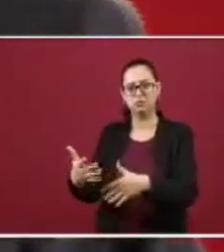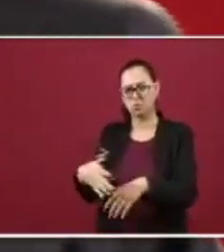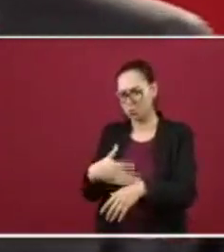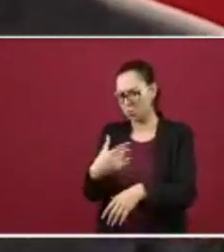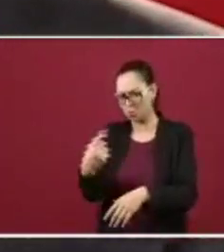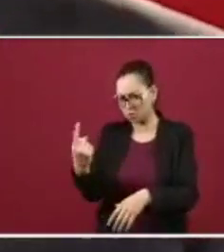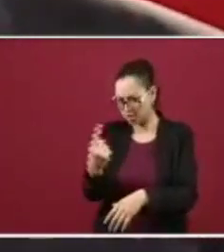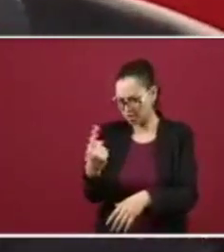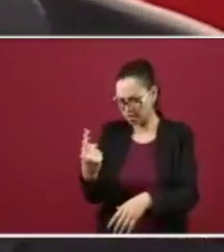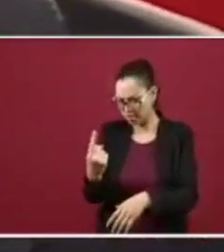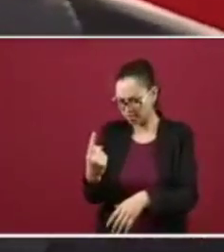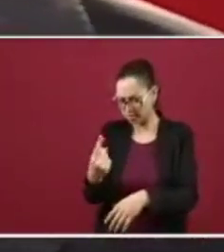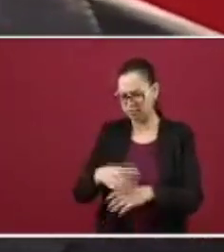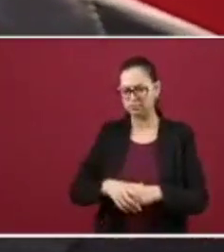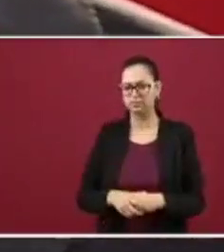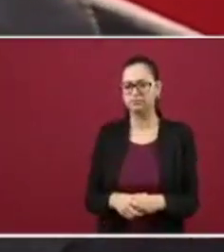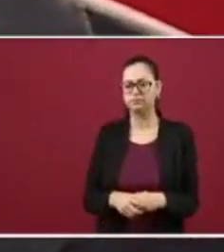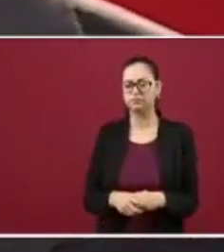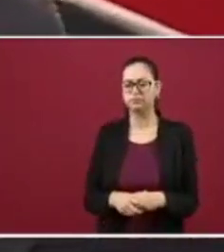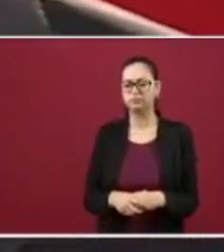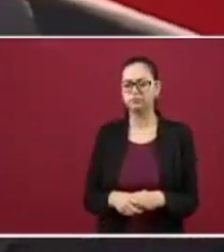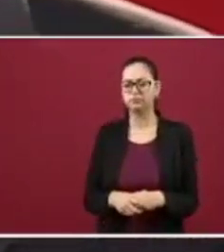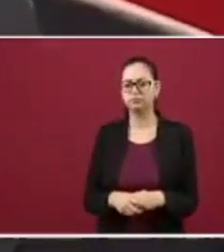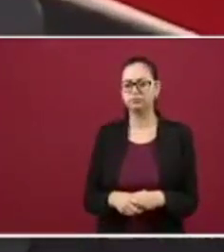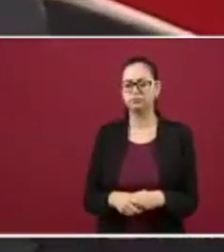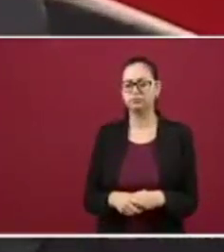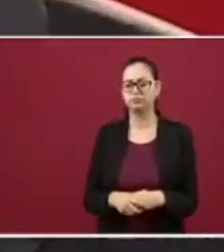vamos a llevar a cabo